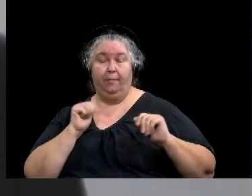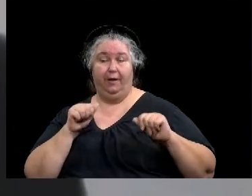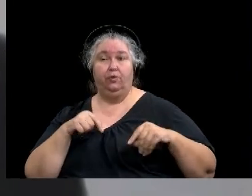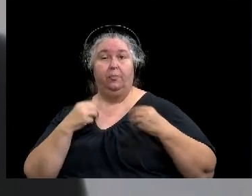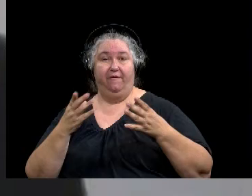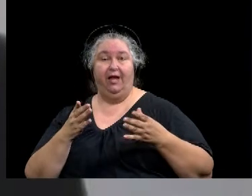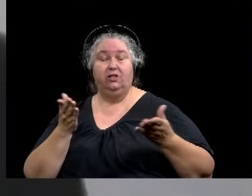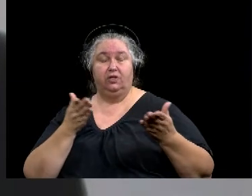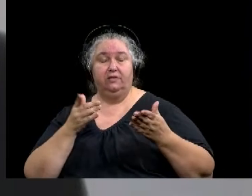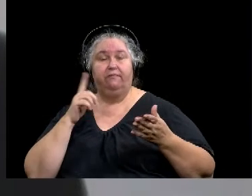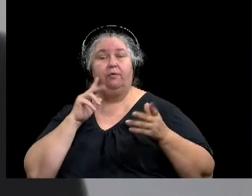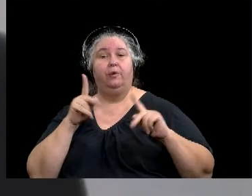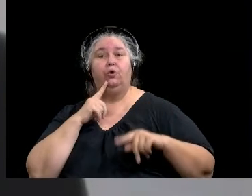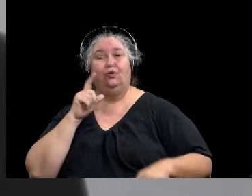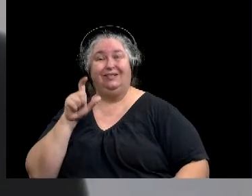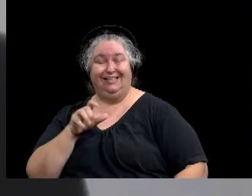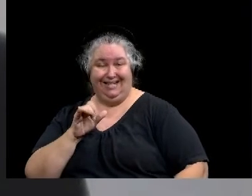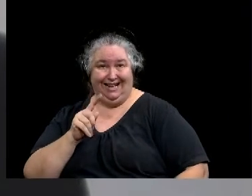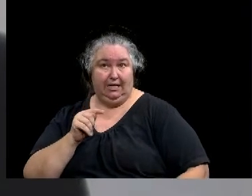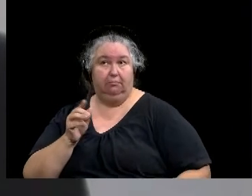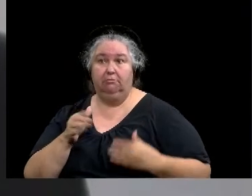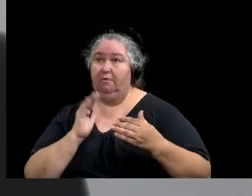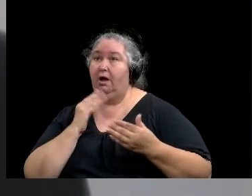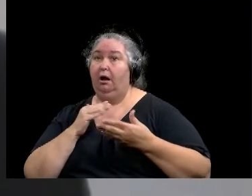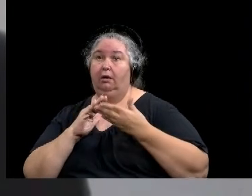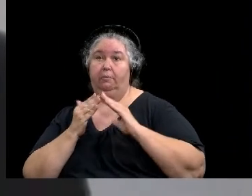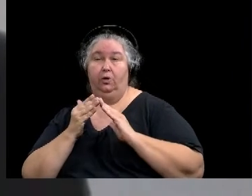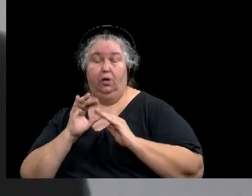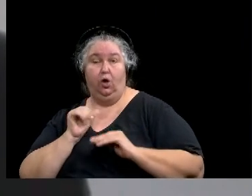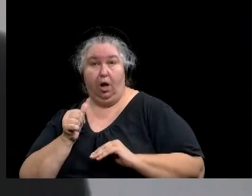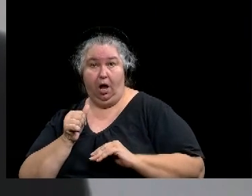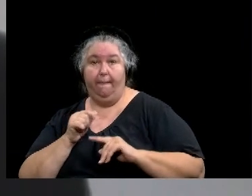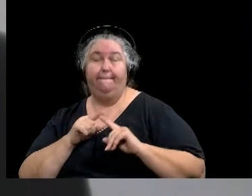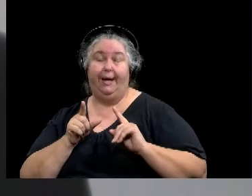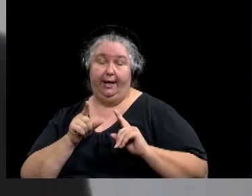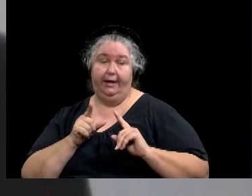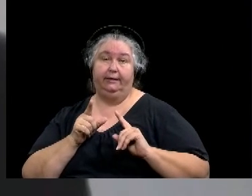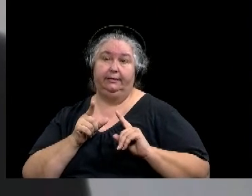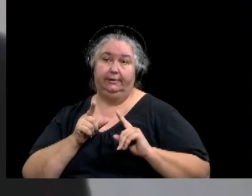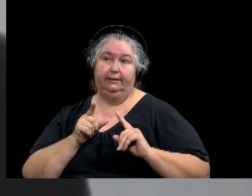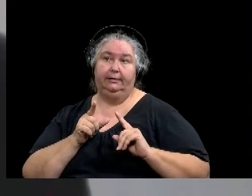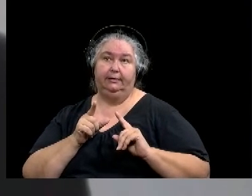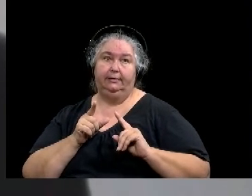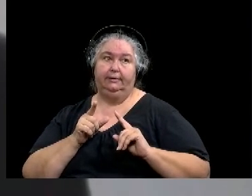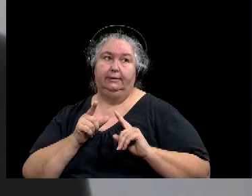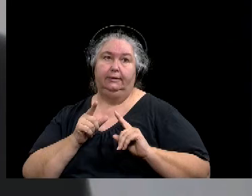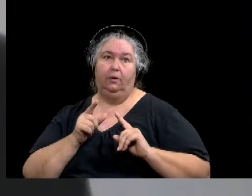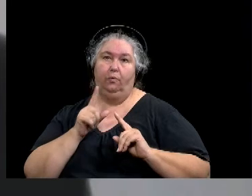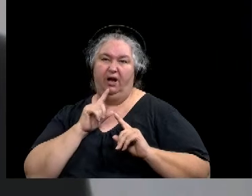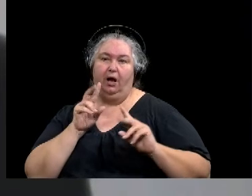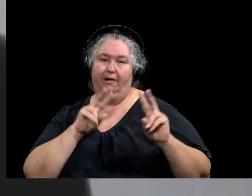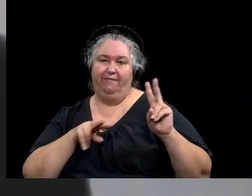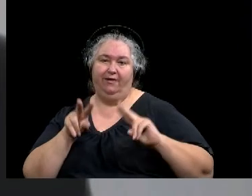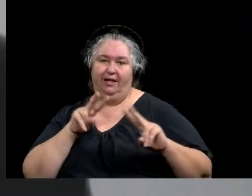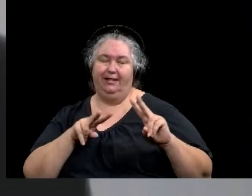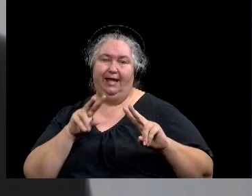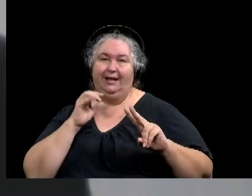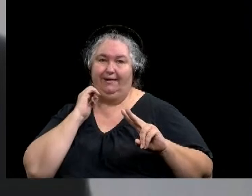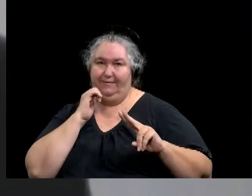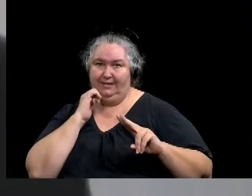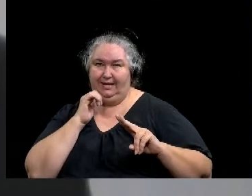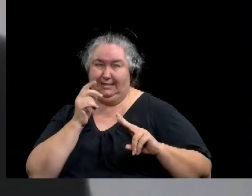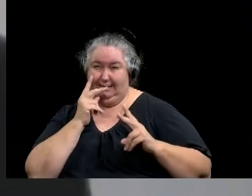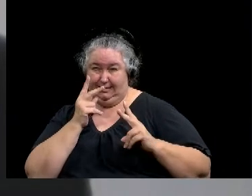a otras facilidades o sea de nuestra comunidad autónoma nosotros tenemos que